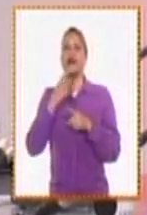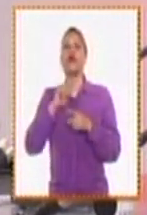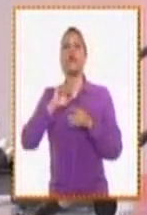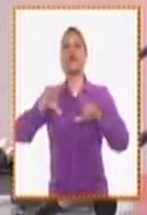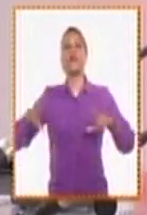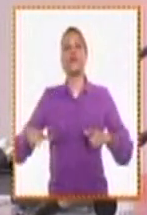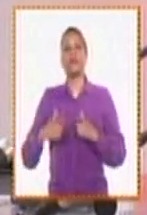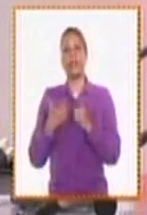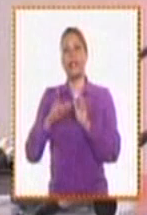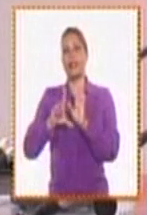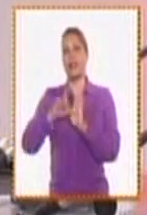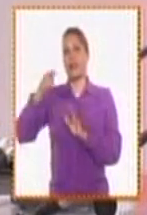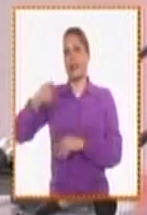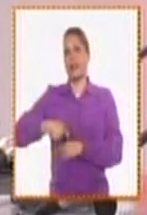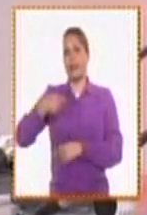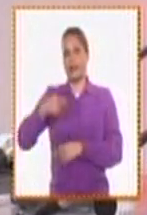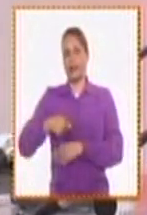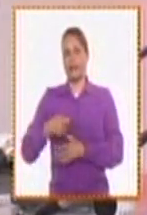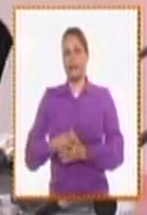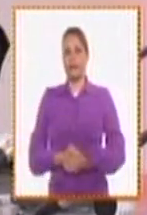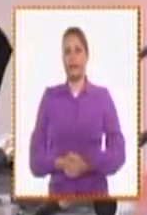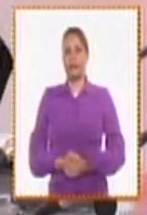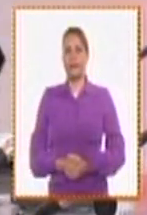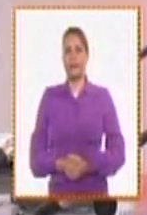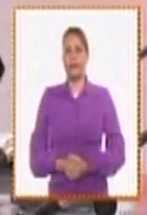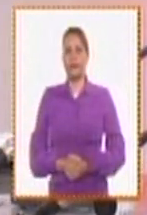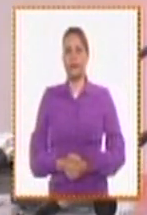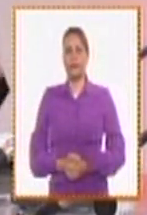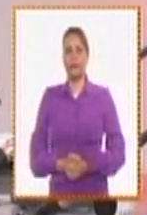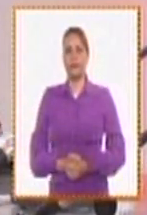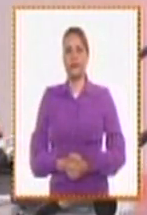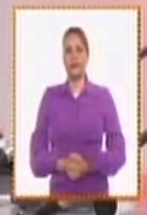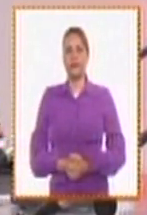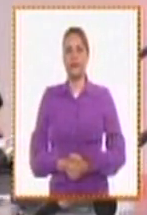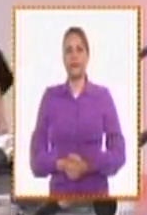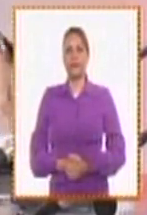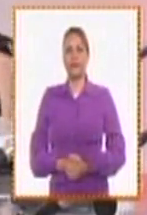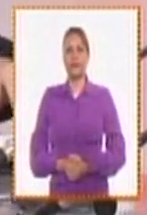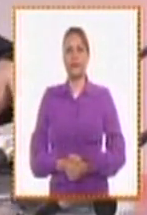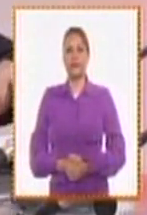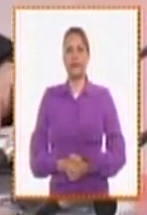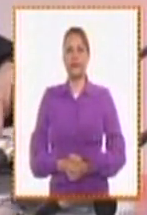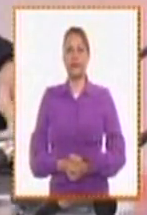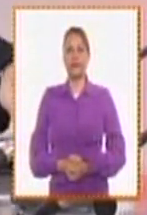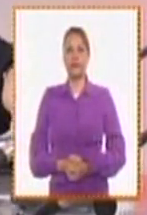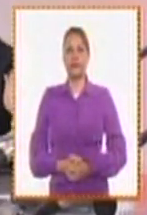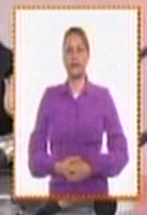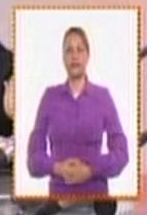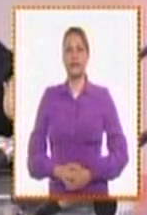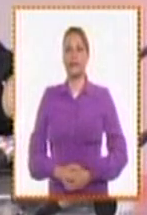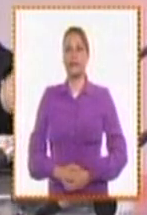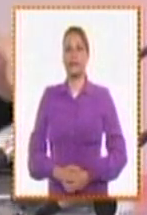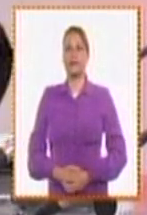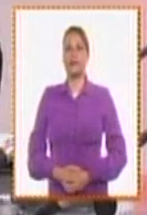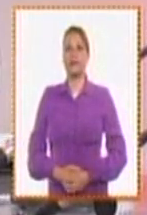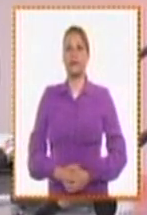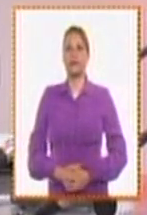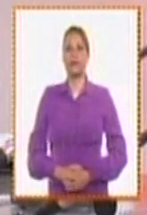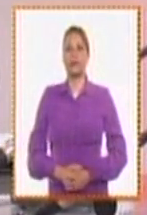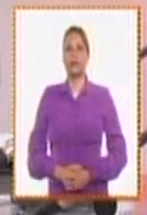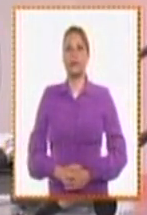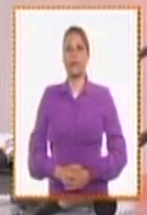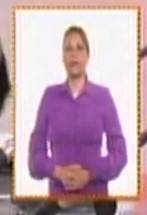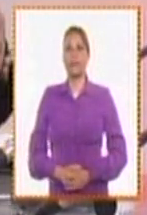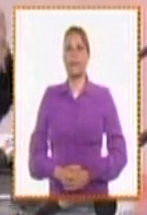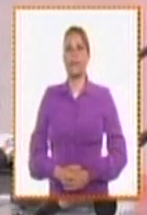y que también ponga en su lugar a quienes cometen este tipo de delito tan lesivo para la sociedad cubana. Pero